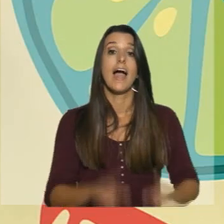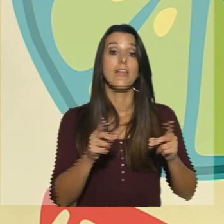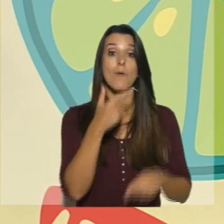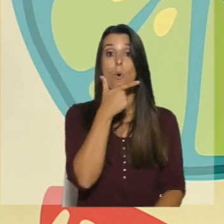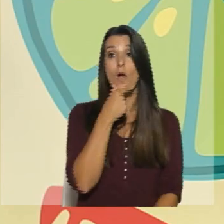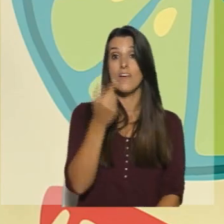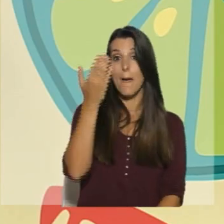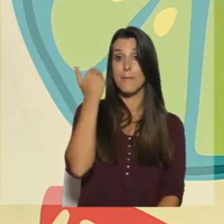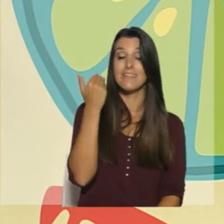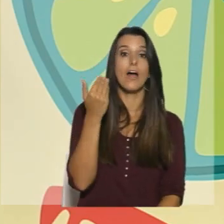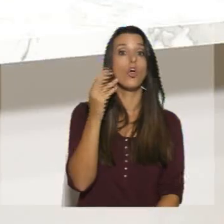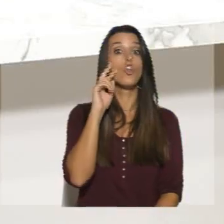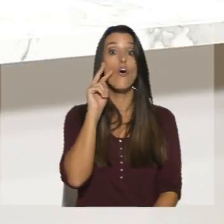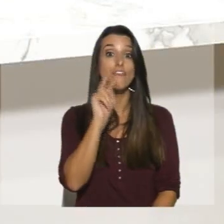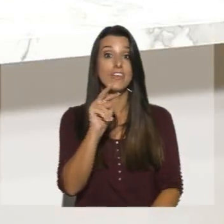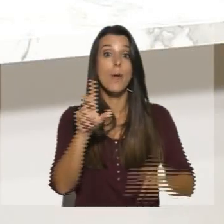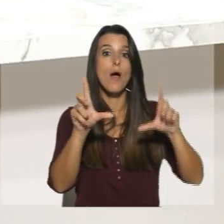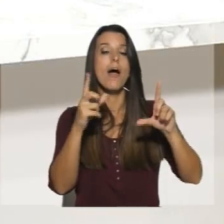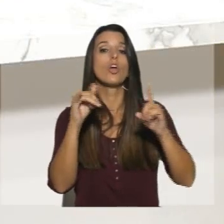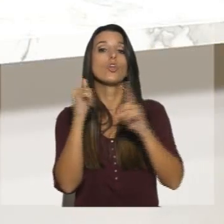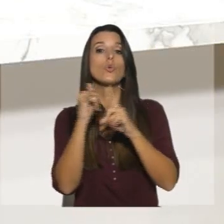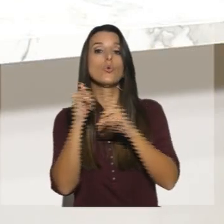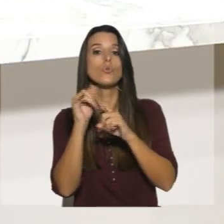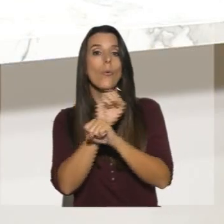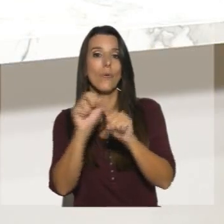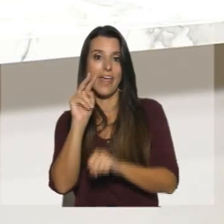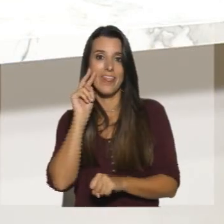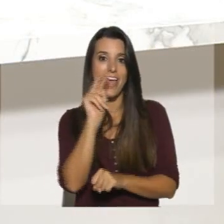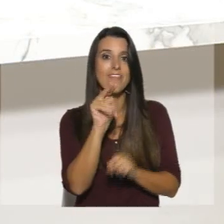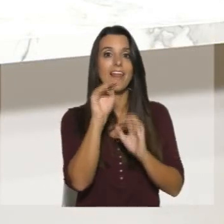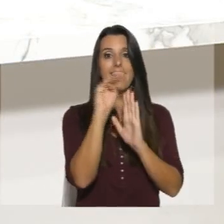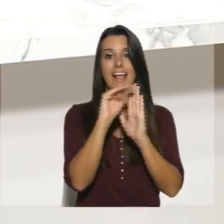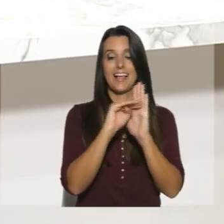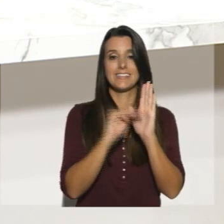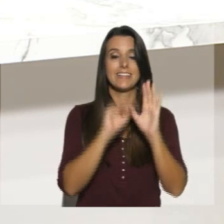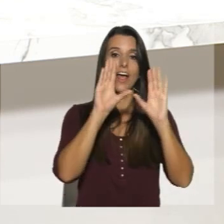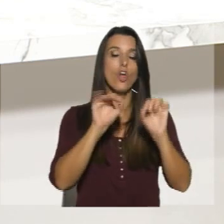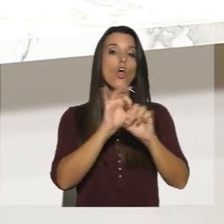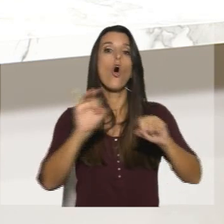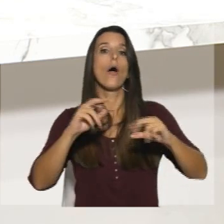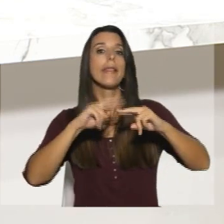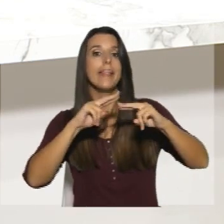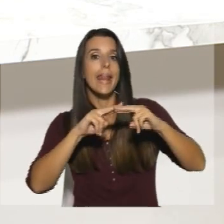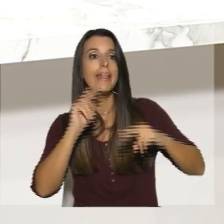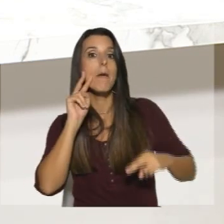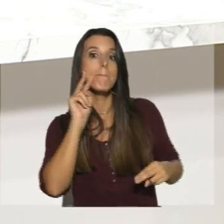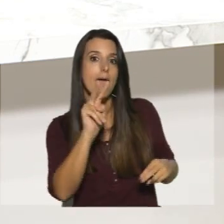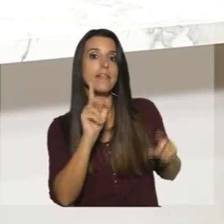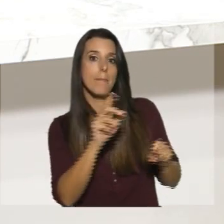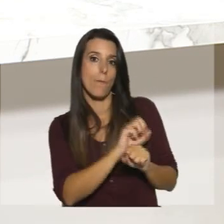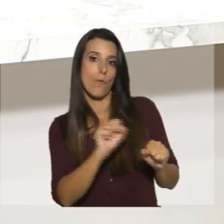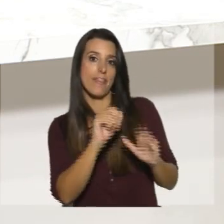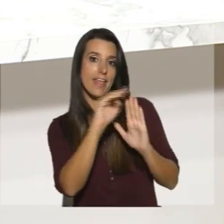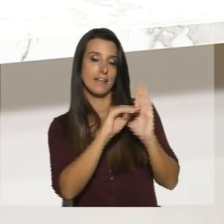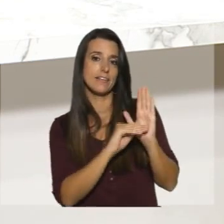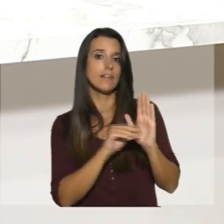pasado, en el canal de YouTube de los medios públicos podés tenés ver todo el paso a paso, paso y también paso. En las redes ver la receta y los ingredientes. Exactamente. Los boniatos